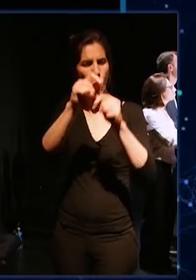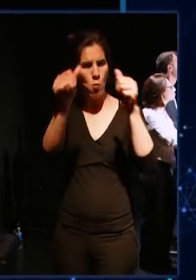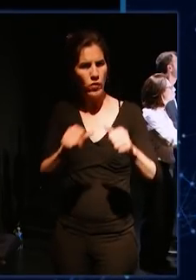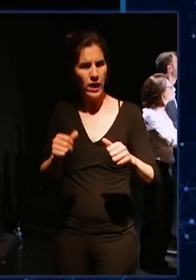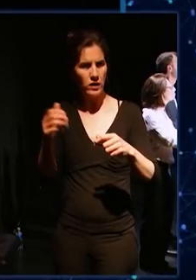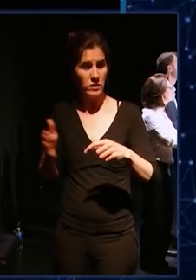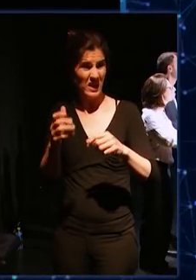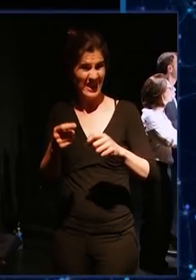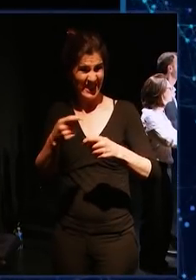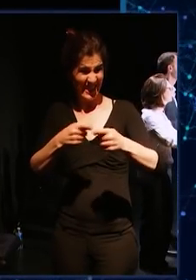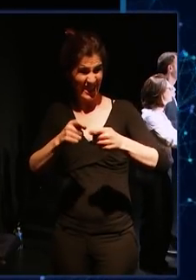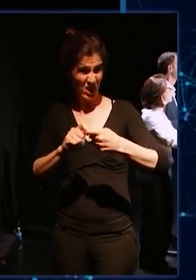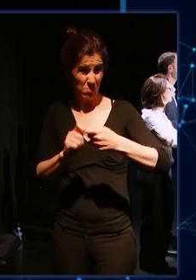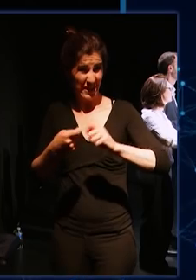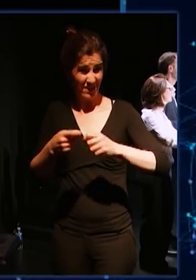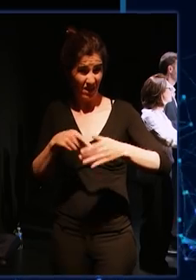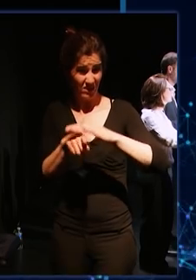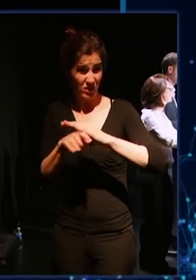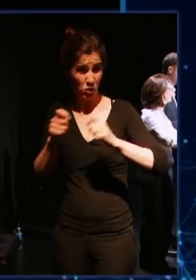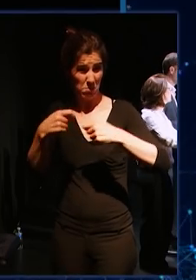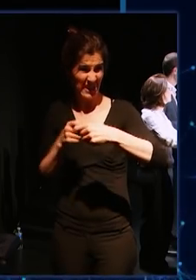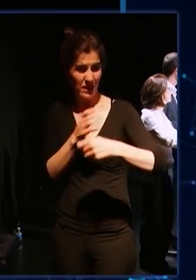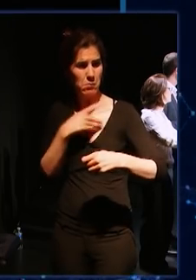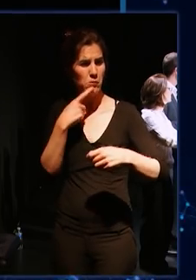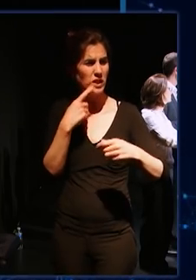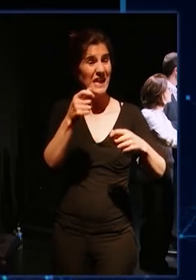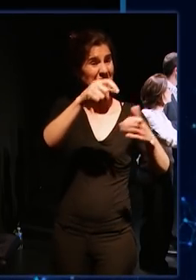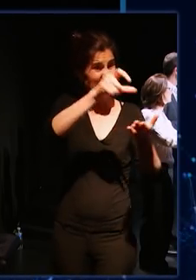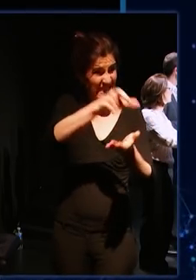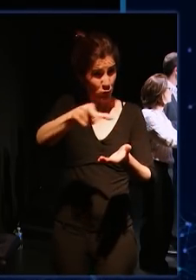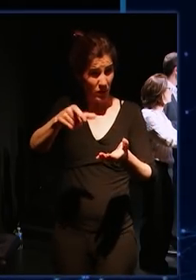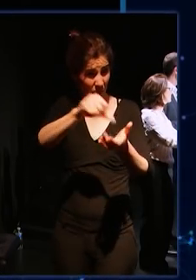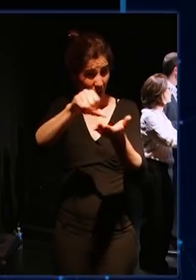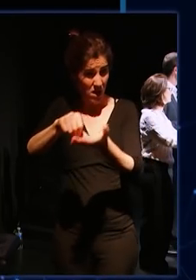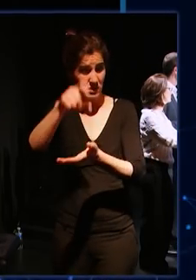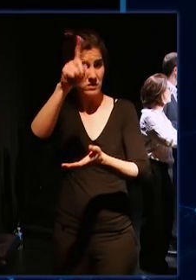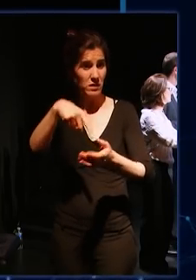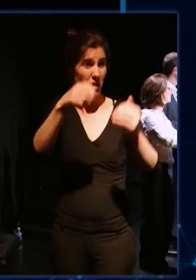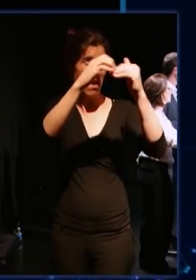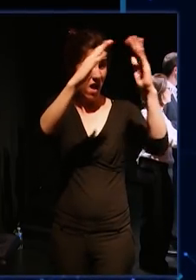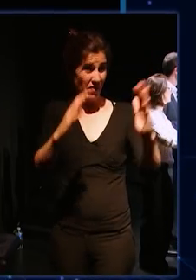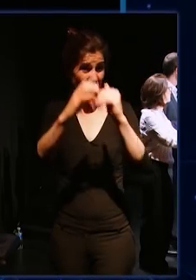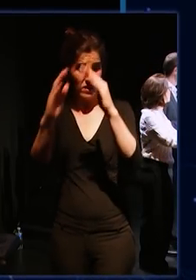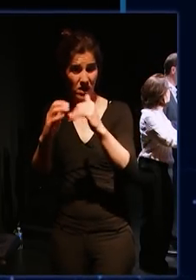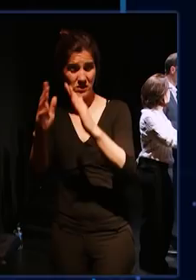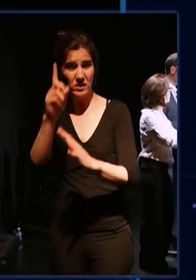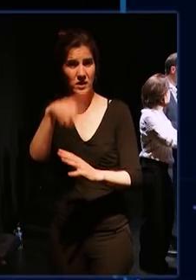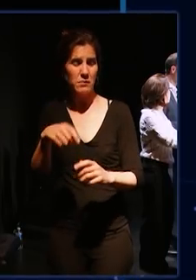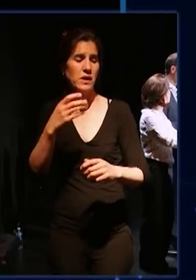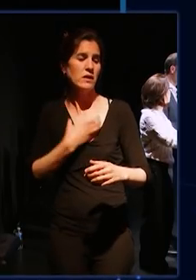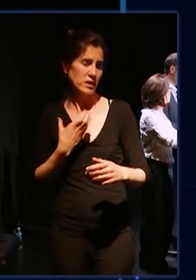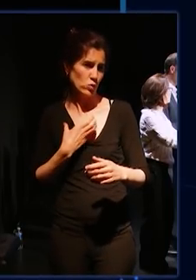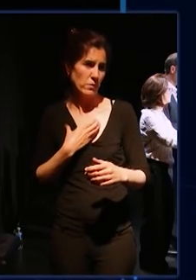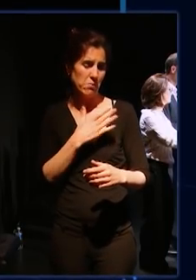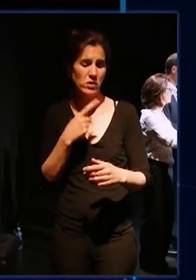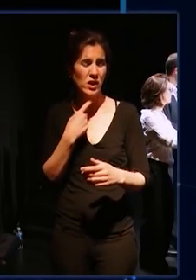un sistema de entre la ciudadanía, las entidades y el ayuntamiento, para que todo el mundo en Cardedeu se sienta integrado